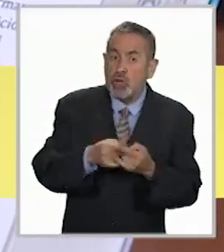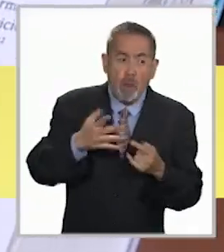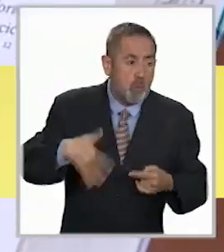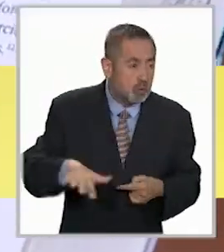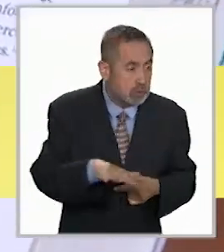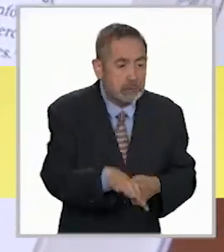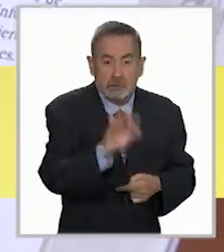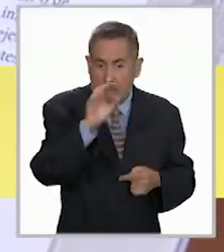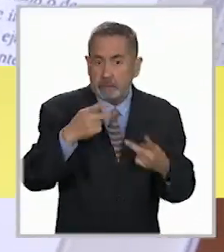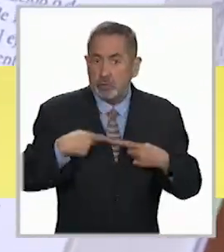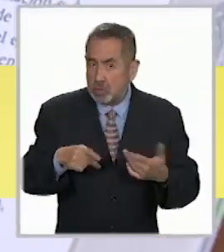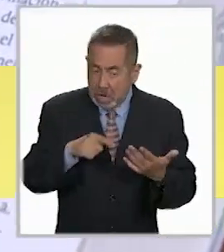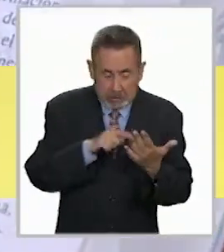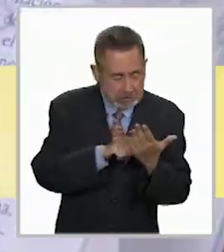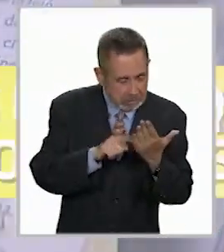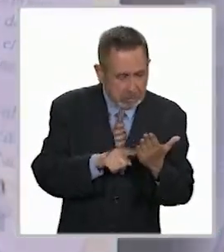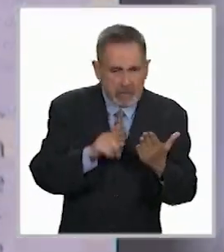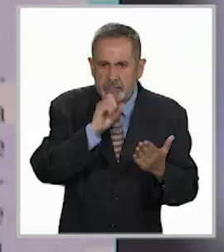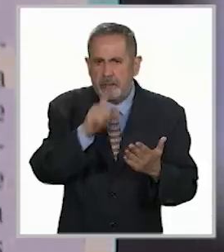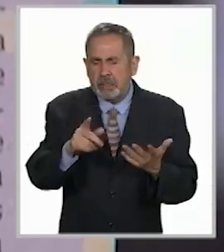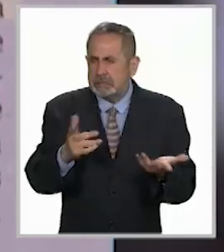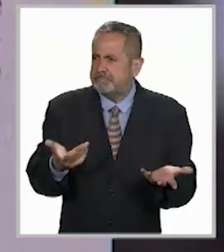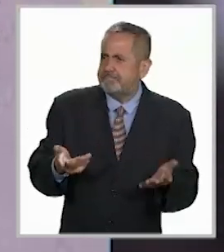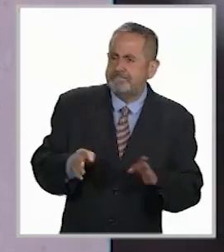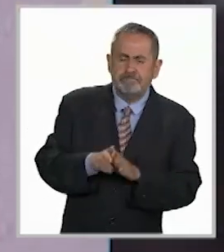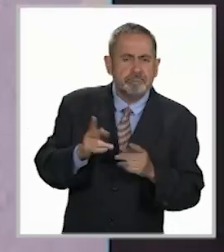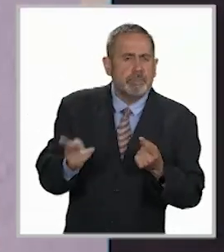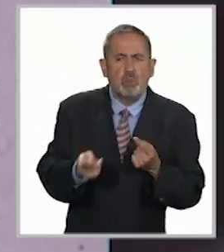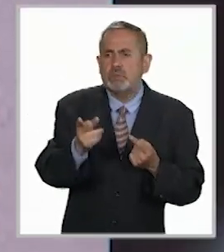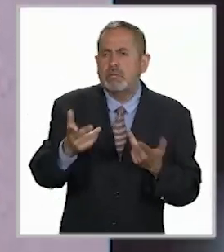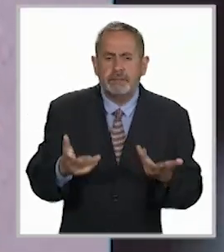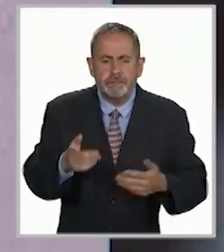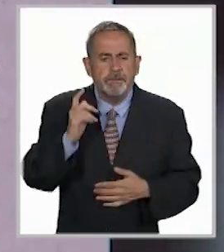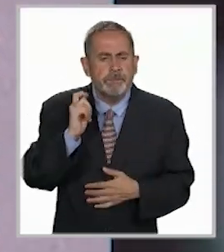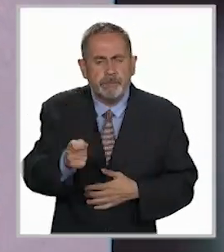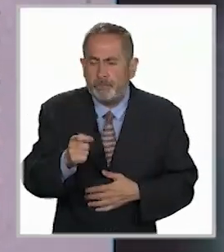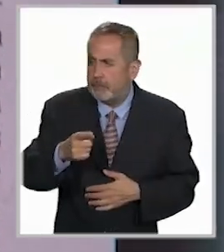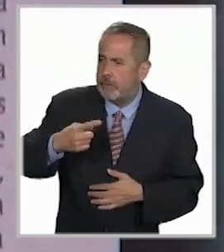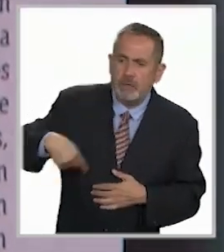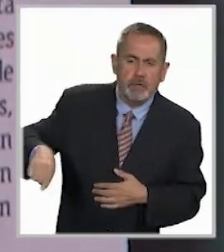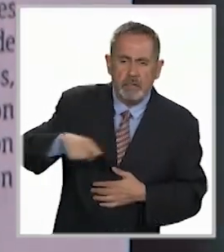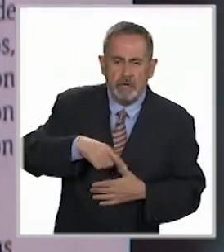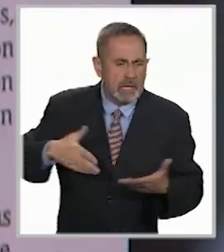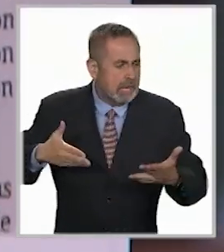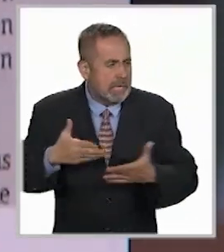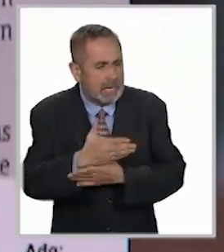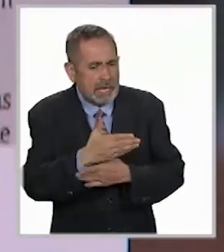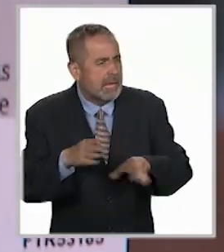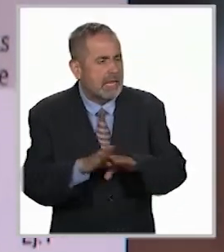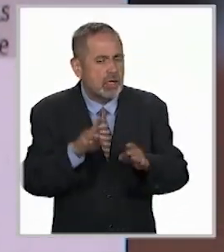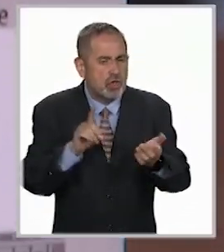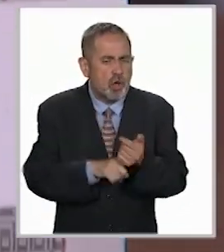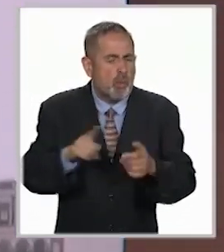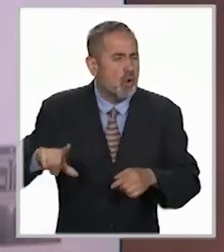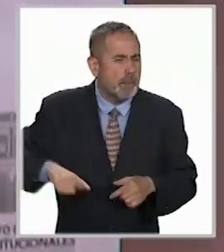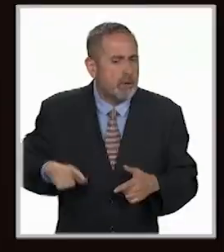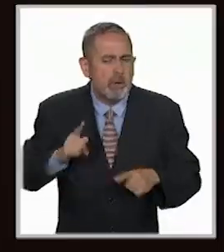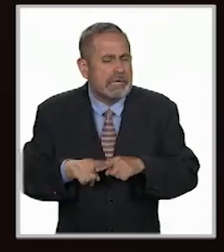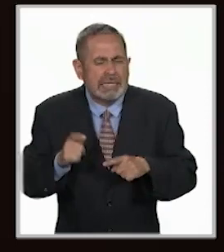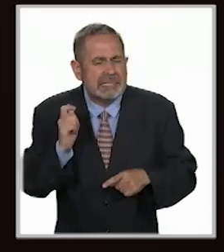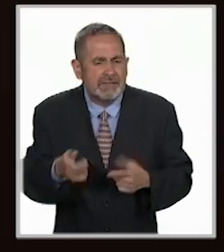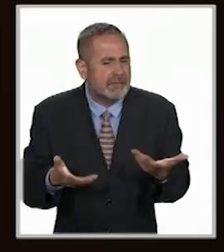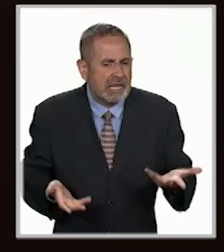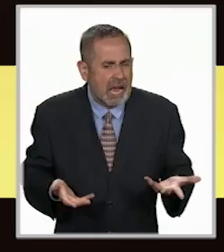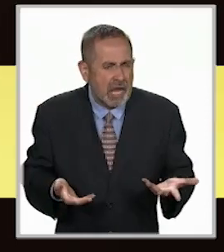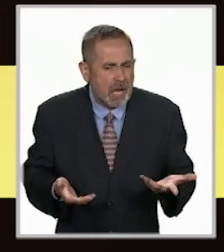de personas desaparecidas, además de respuesta a interrogantes como ¿qué es la intervención o aquiescencia por parte de agentes